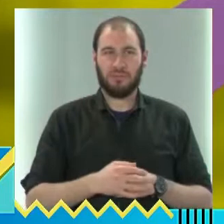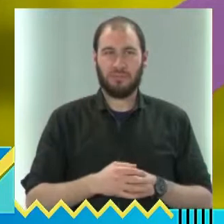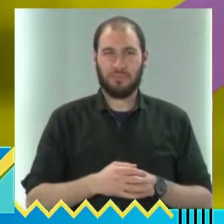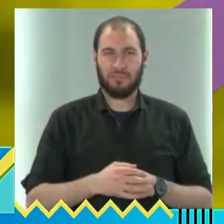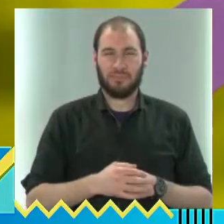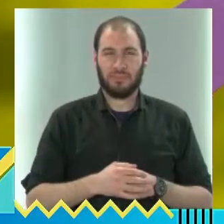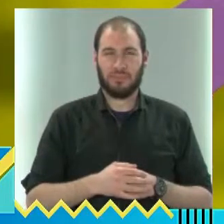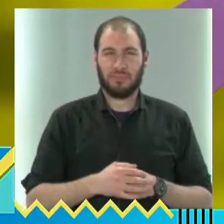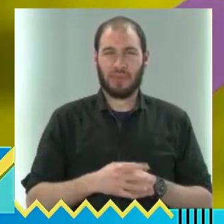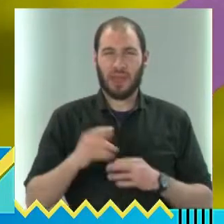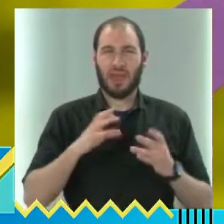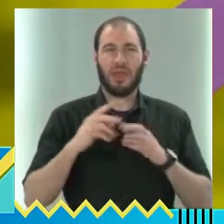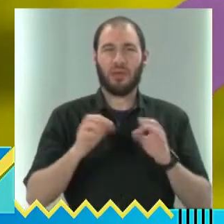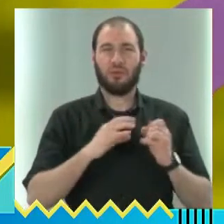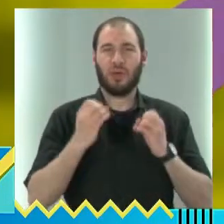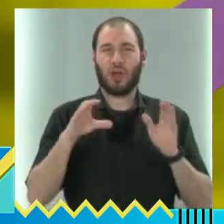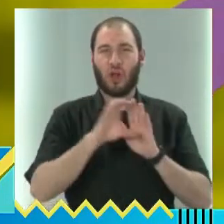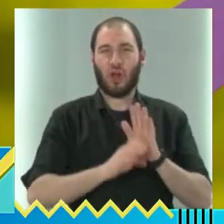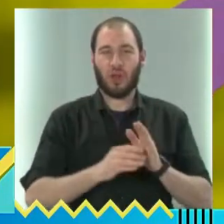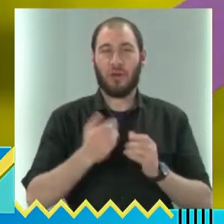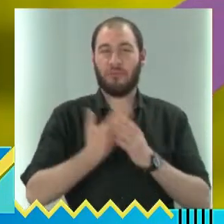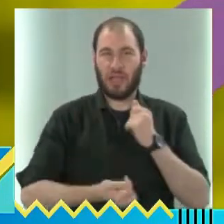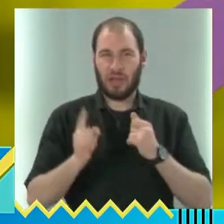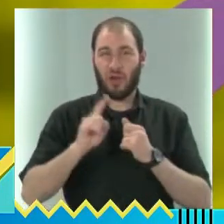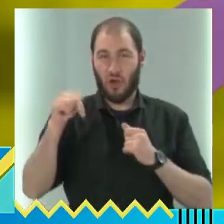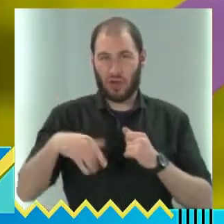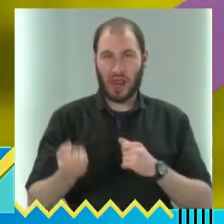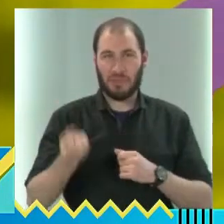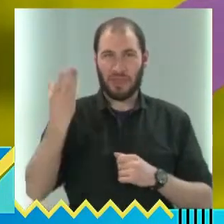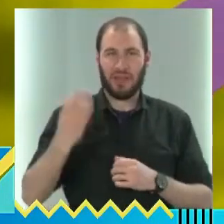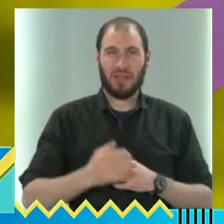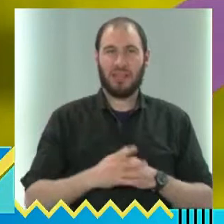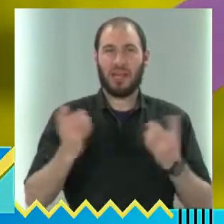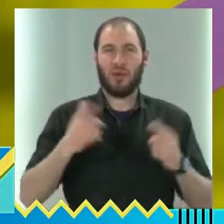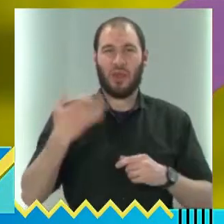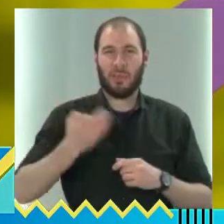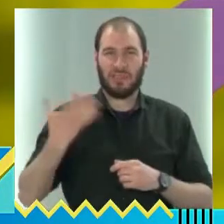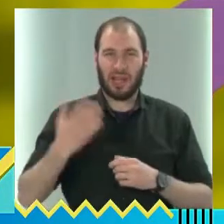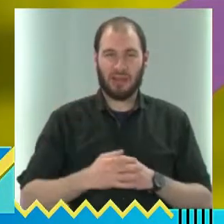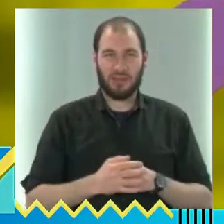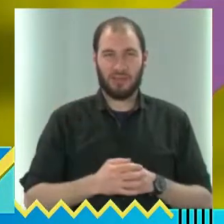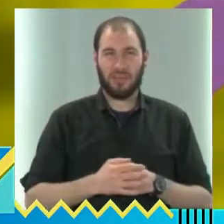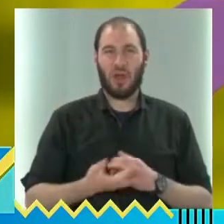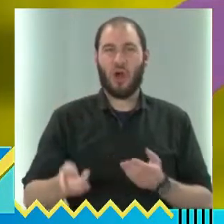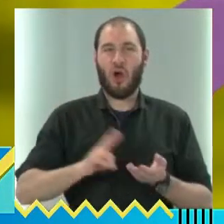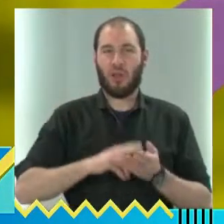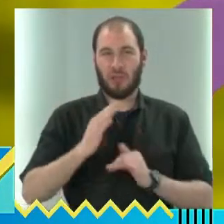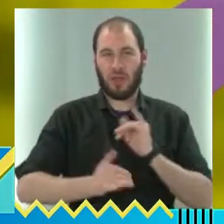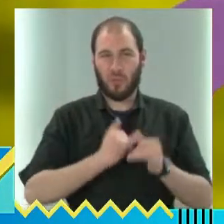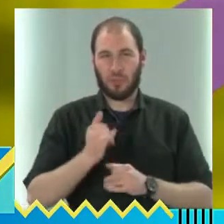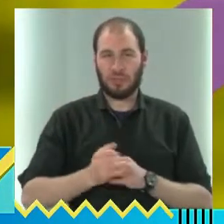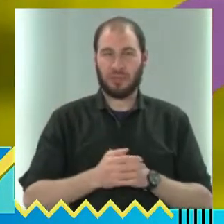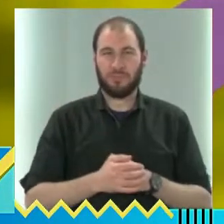la discusión por el Código Contravencional, sino que fue esta mañana, sí, esta sesión especial. Así que bueno, volver a repetirlo,